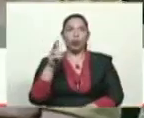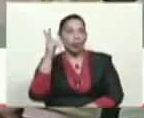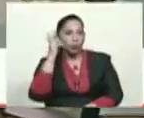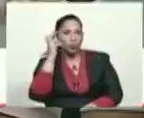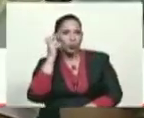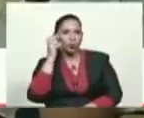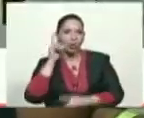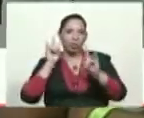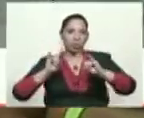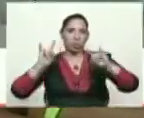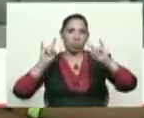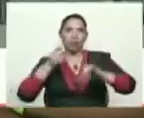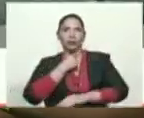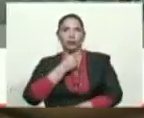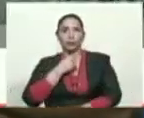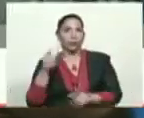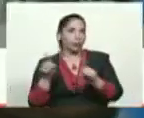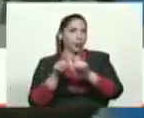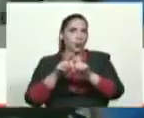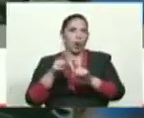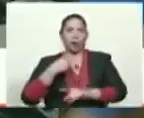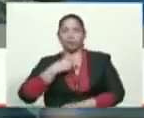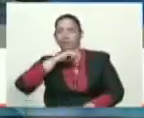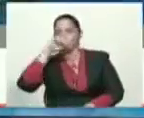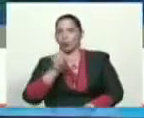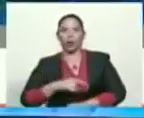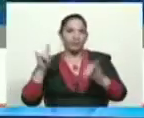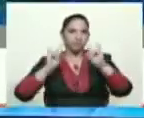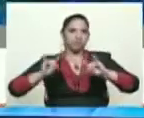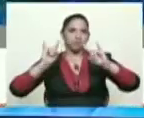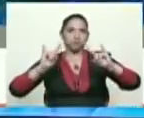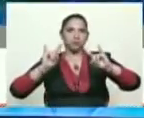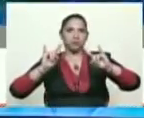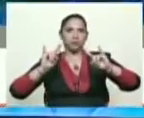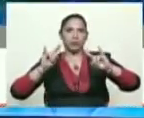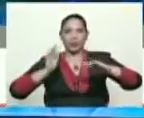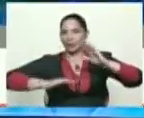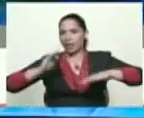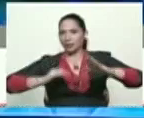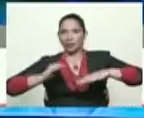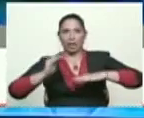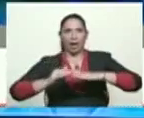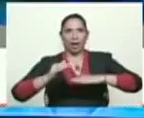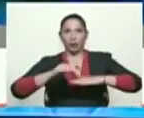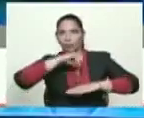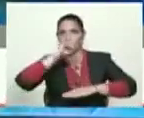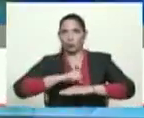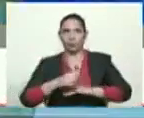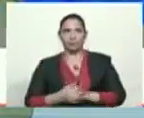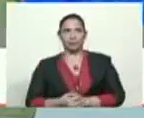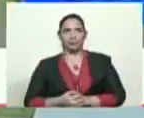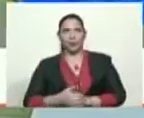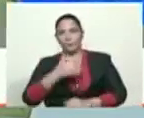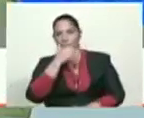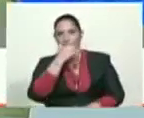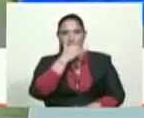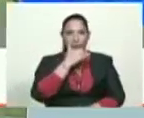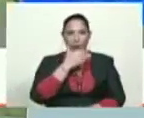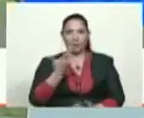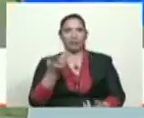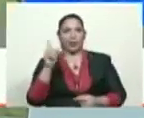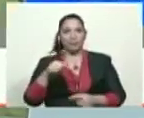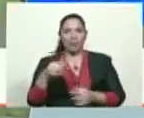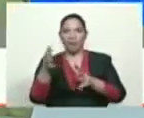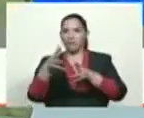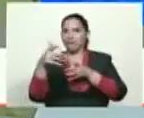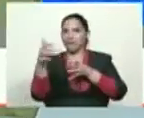a quien le gusta el rock como a mí yo soy rockero soy rockero salsero urbano y llanero